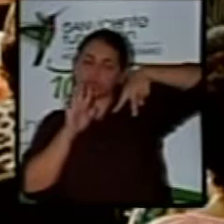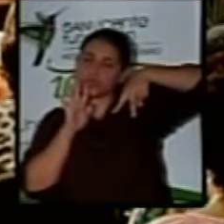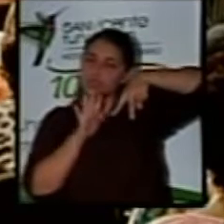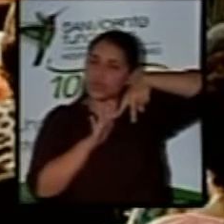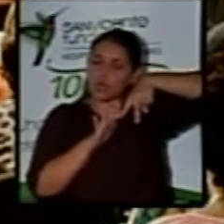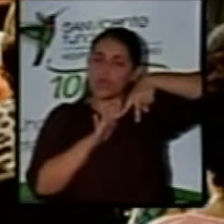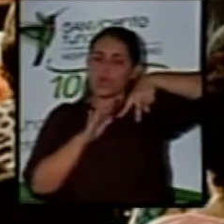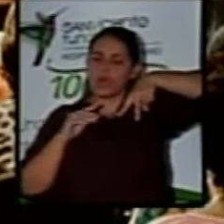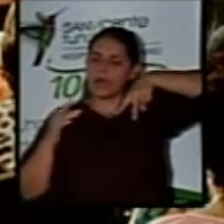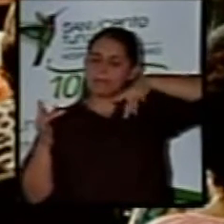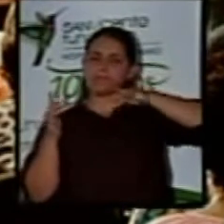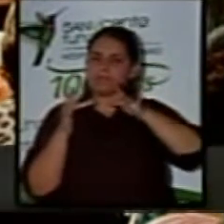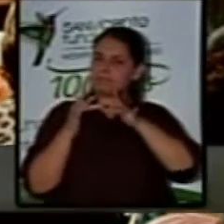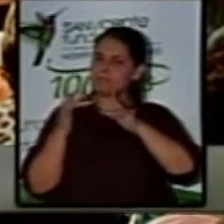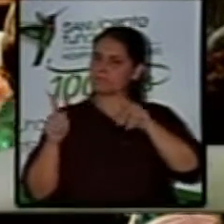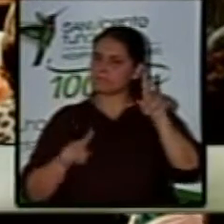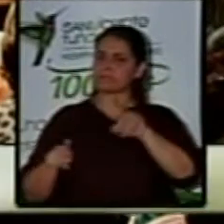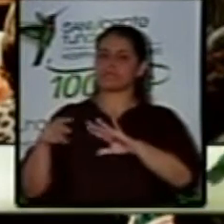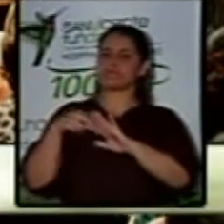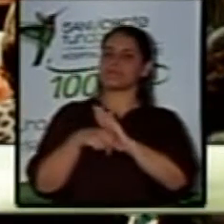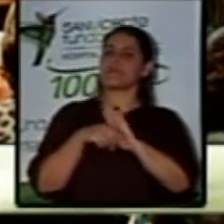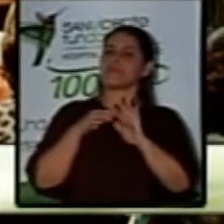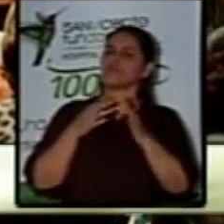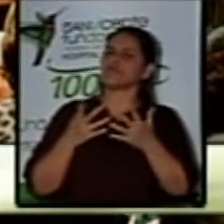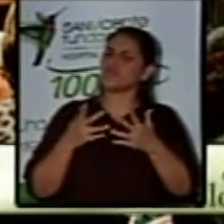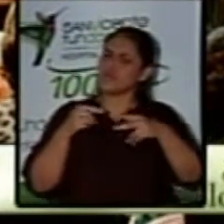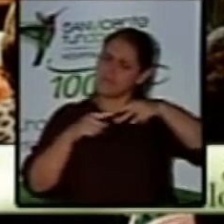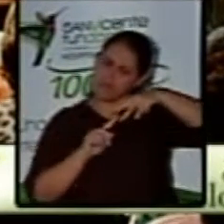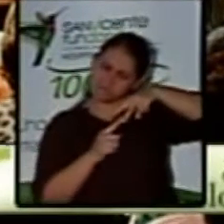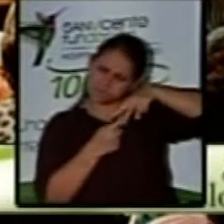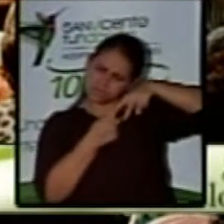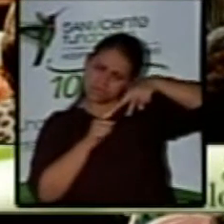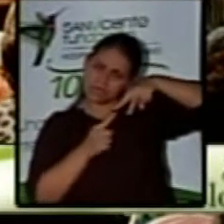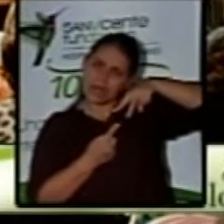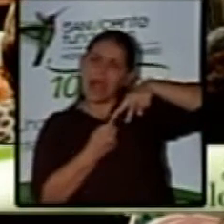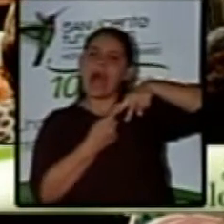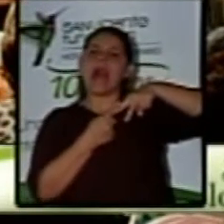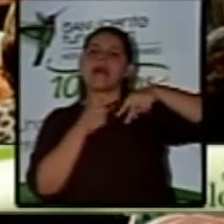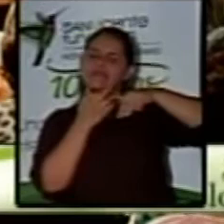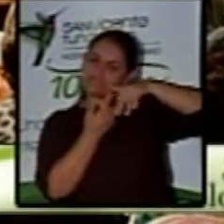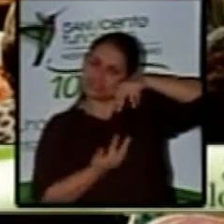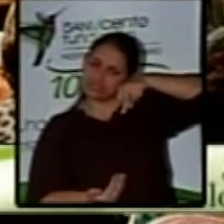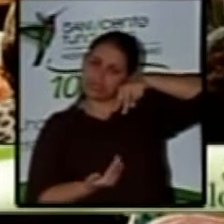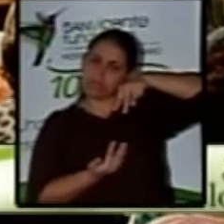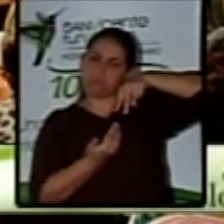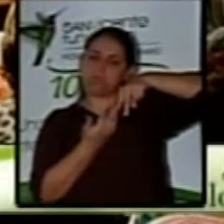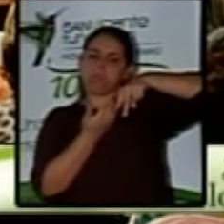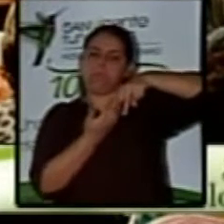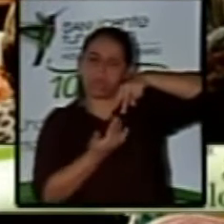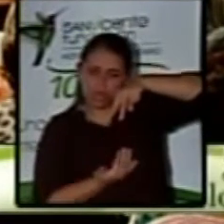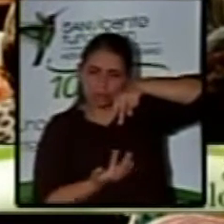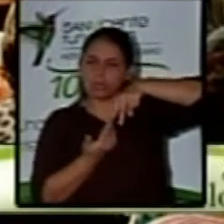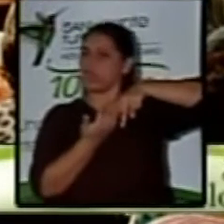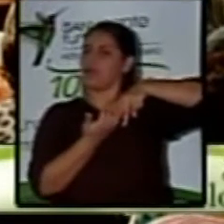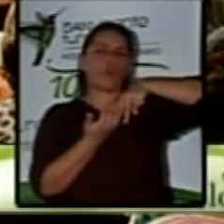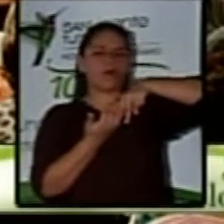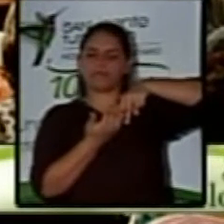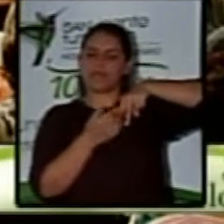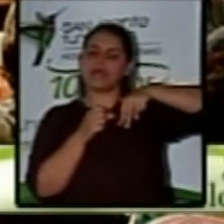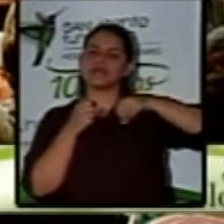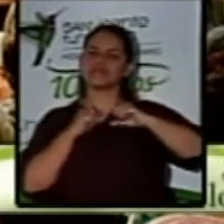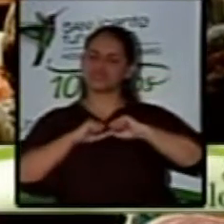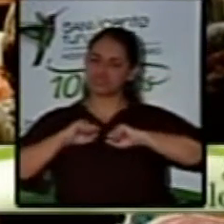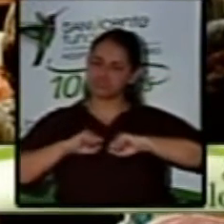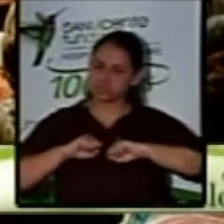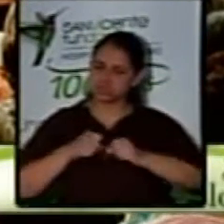las superficiales tienen estas válvulas venosas que van a evitar el reflujo de sangre. Una vez se activan las bombas